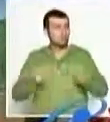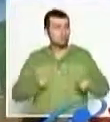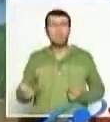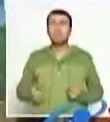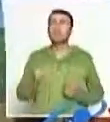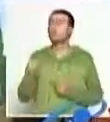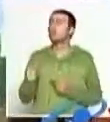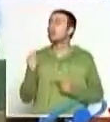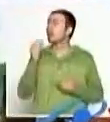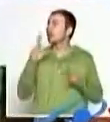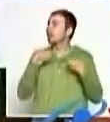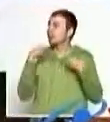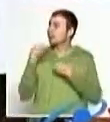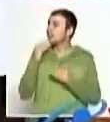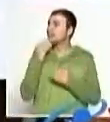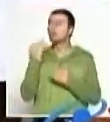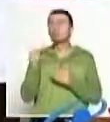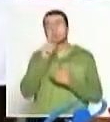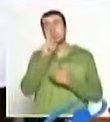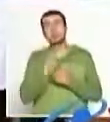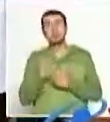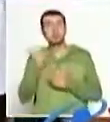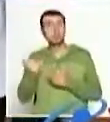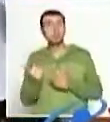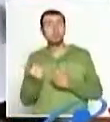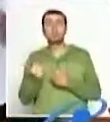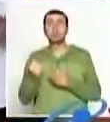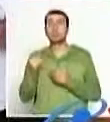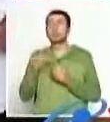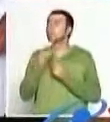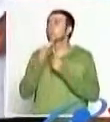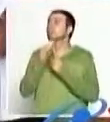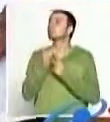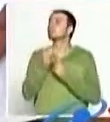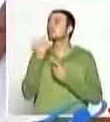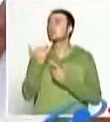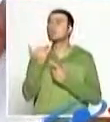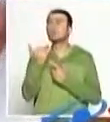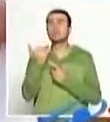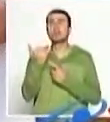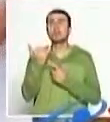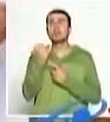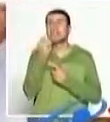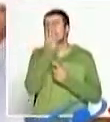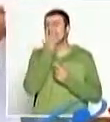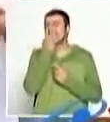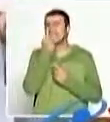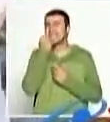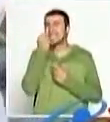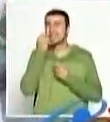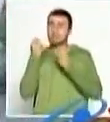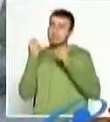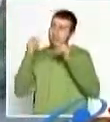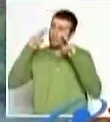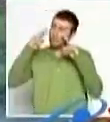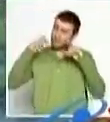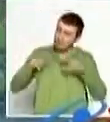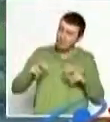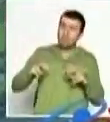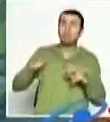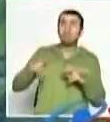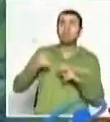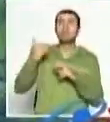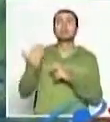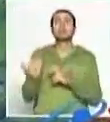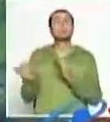qué una persona que hace odontología, se especializa en odontología neurofocal y empieza a investigar también la homeopatía, la parte de